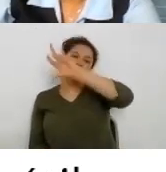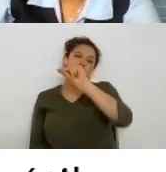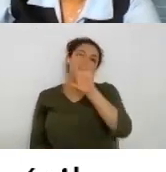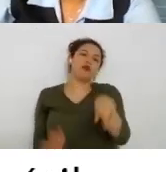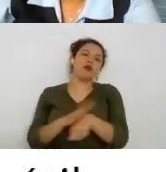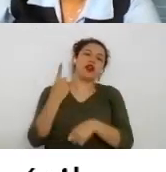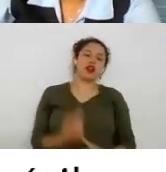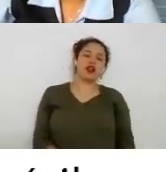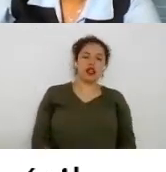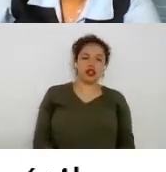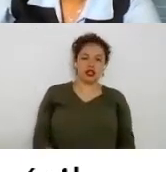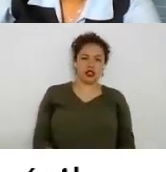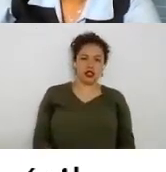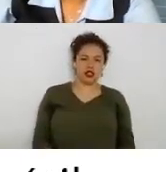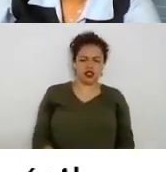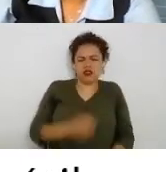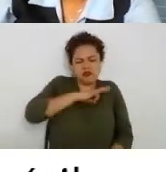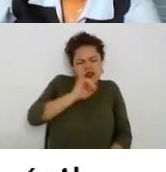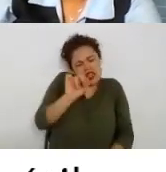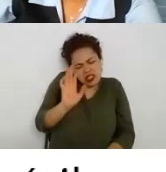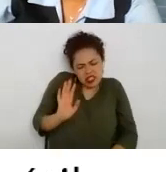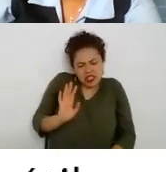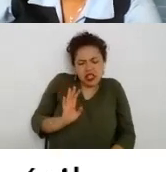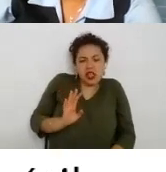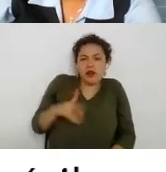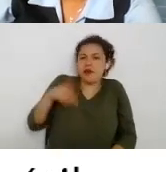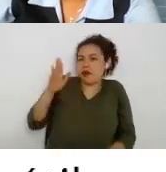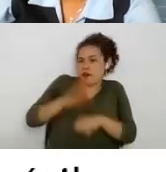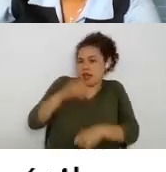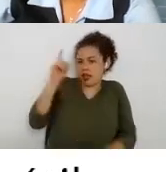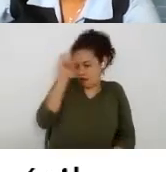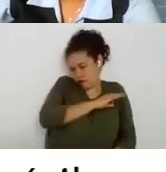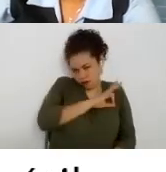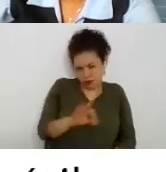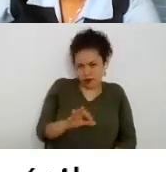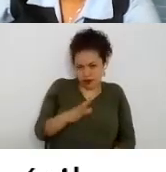Por la posición. De poder se puede. No, sí se Sin puede. embargo, va a ser más complicado.